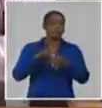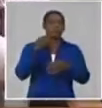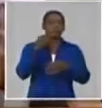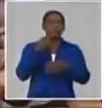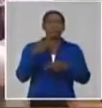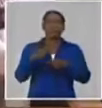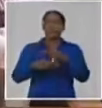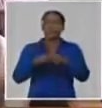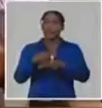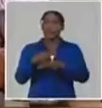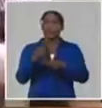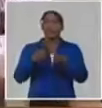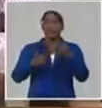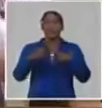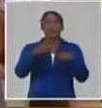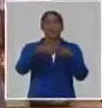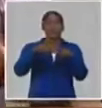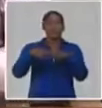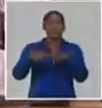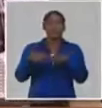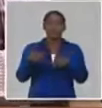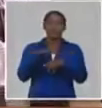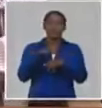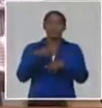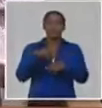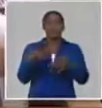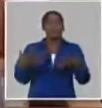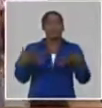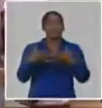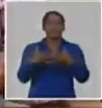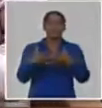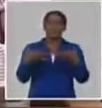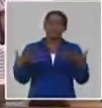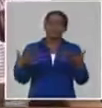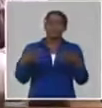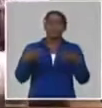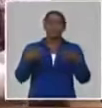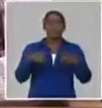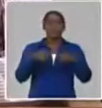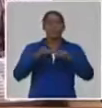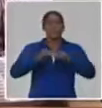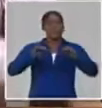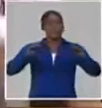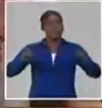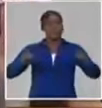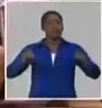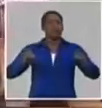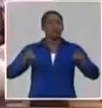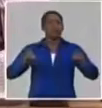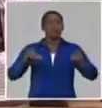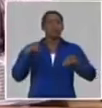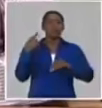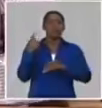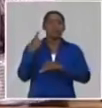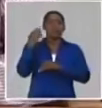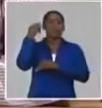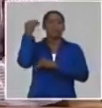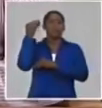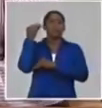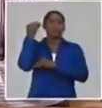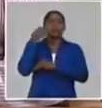Hay familias de productos que no se deben de mezclar unas con las otras, no debe estar alimento con ferretería, por lo tanto estamos terminando de